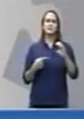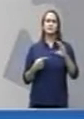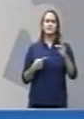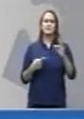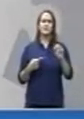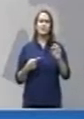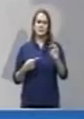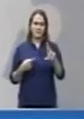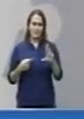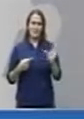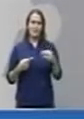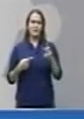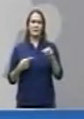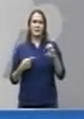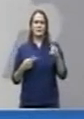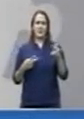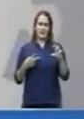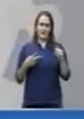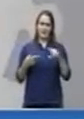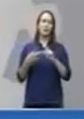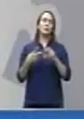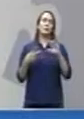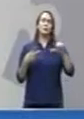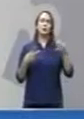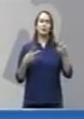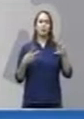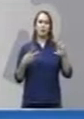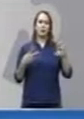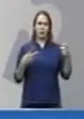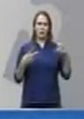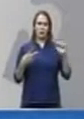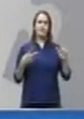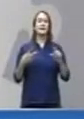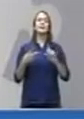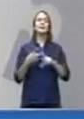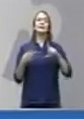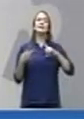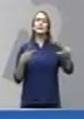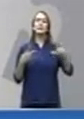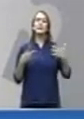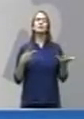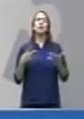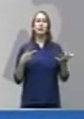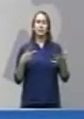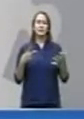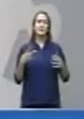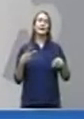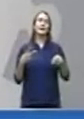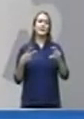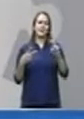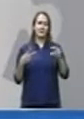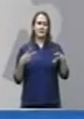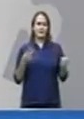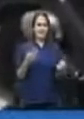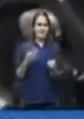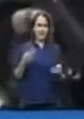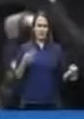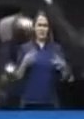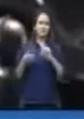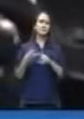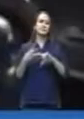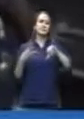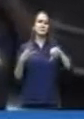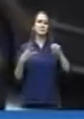paro en Boyacá. Jorge Andrés Charfuelán Moreno, líder del paro en Nariño. José